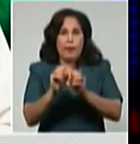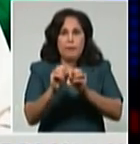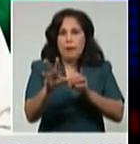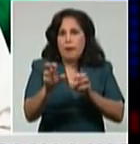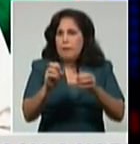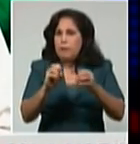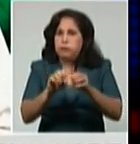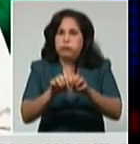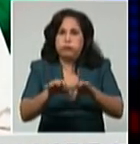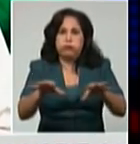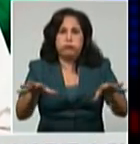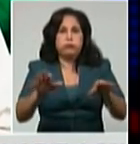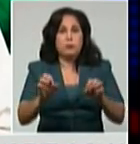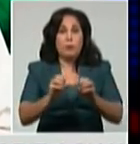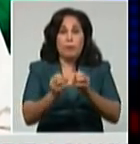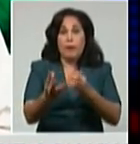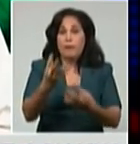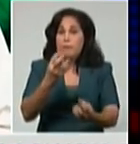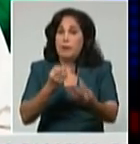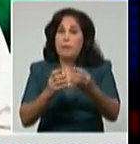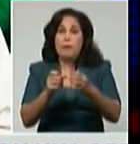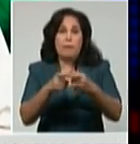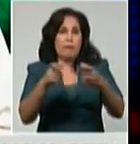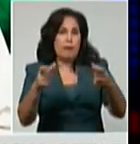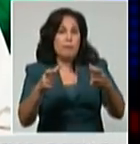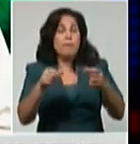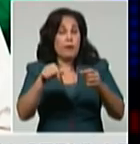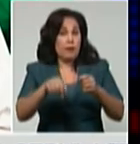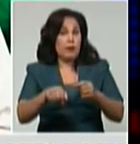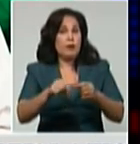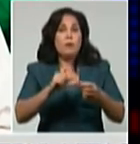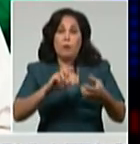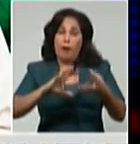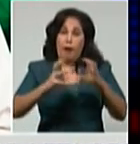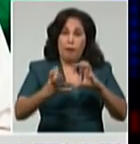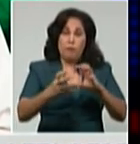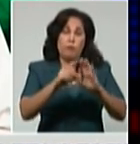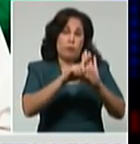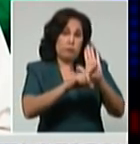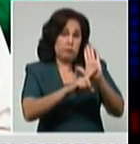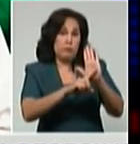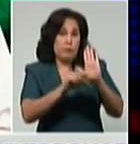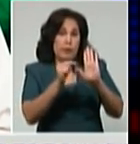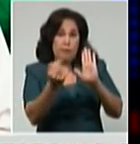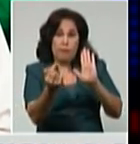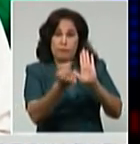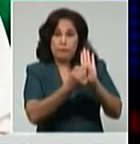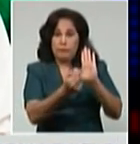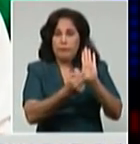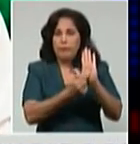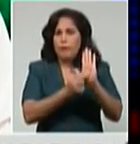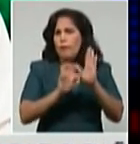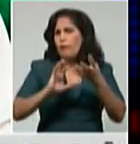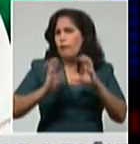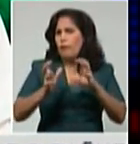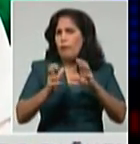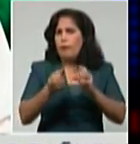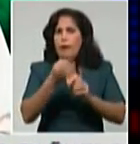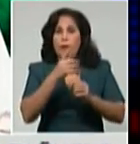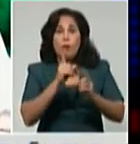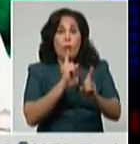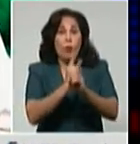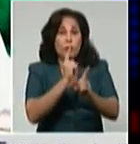Cuba se introdujo una modificación y es que el contacto de los